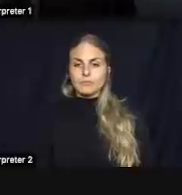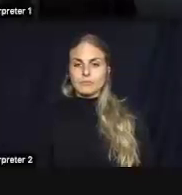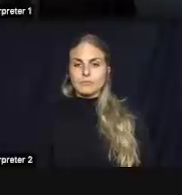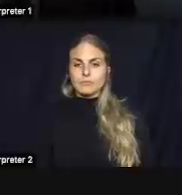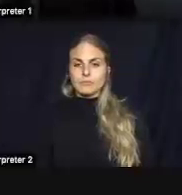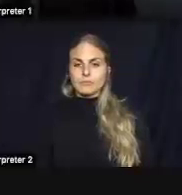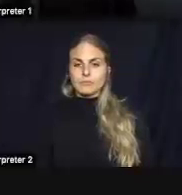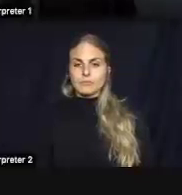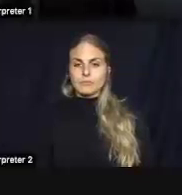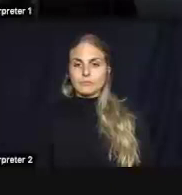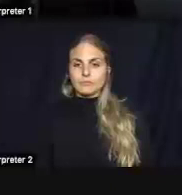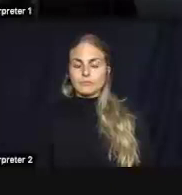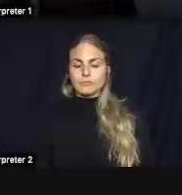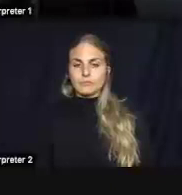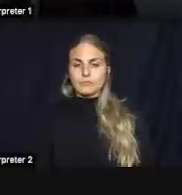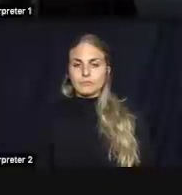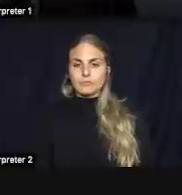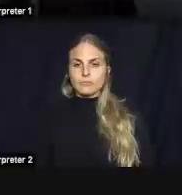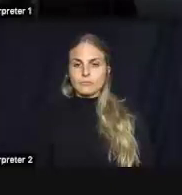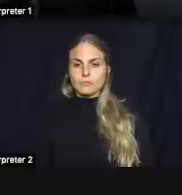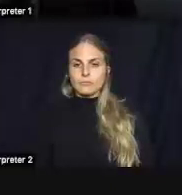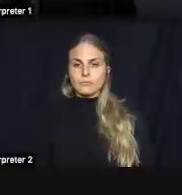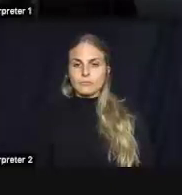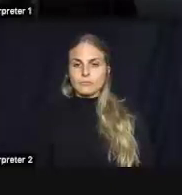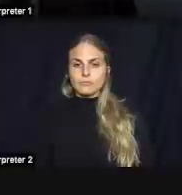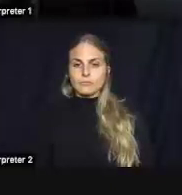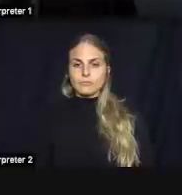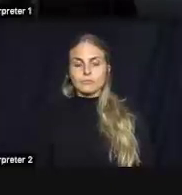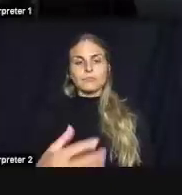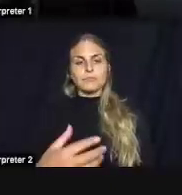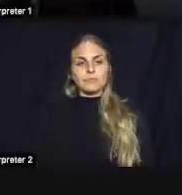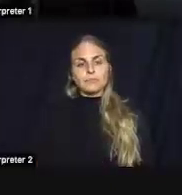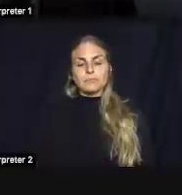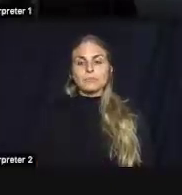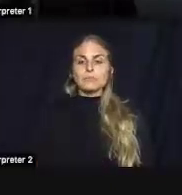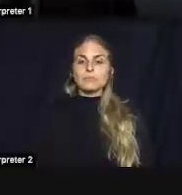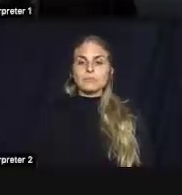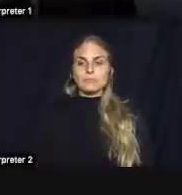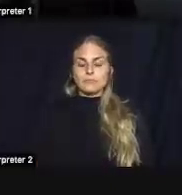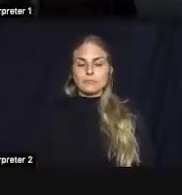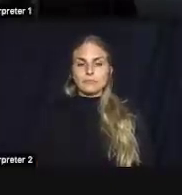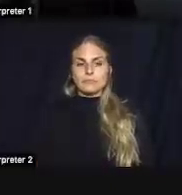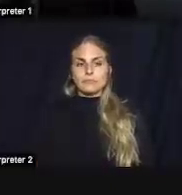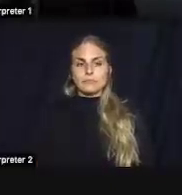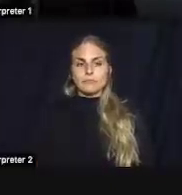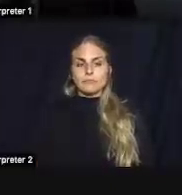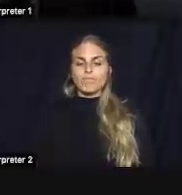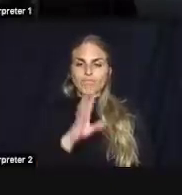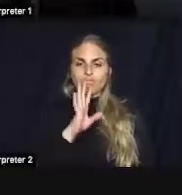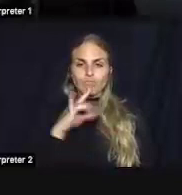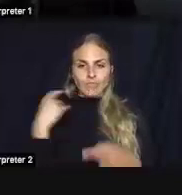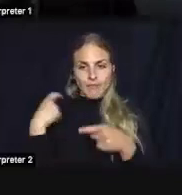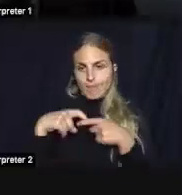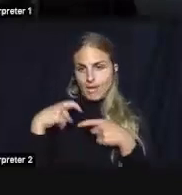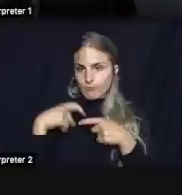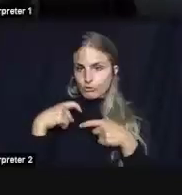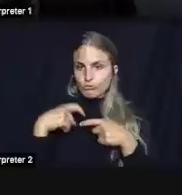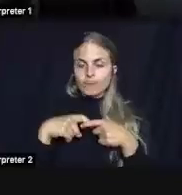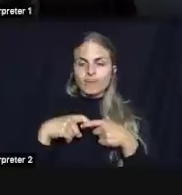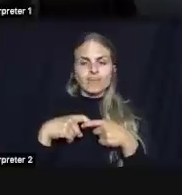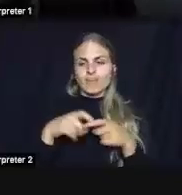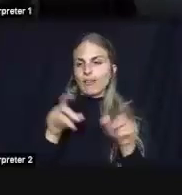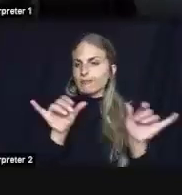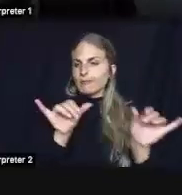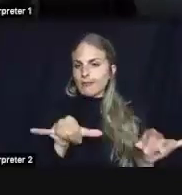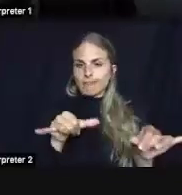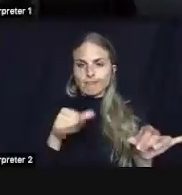del globo terráqueo en la parte inferior de la pantalla de Zoom y seleccione Español. Si se